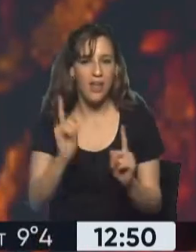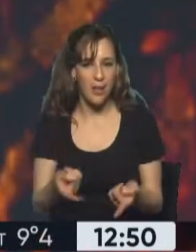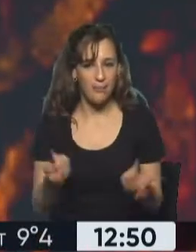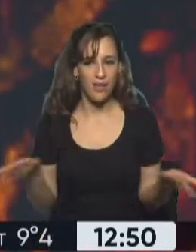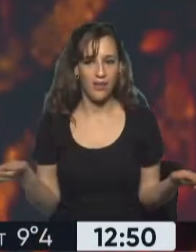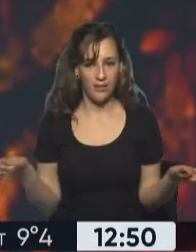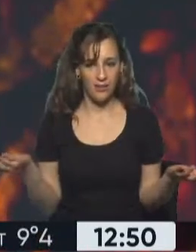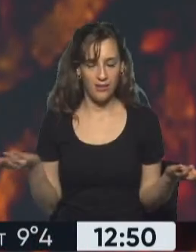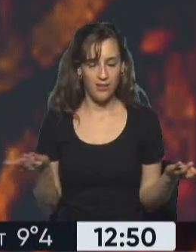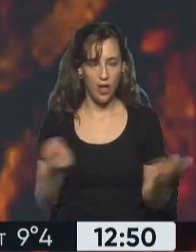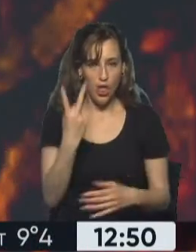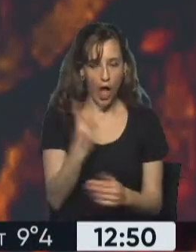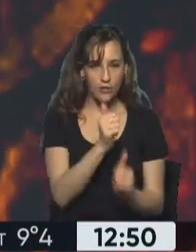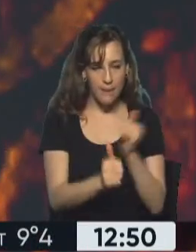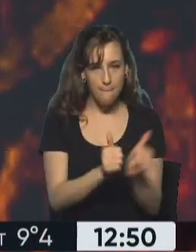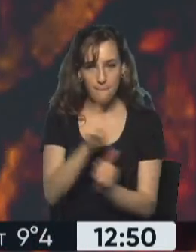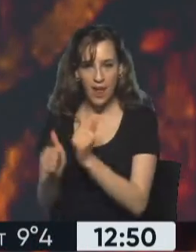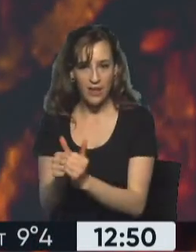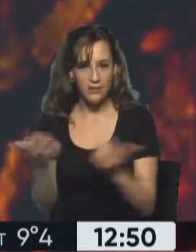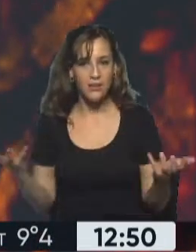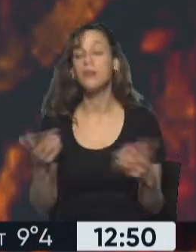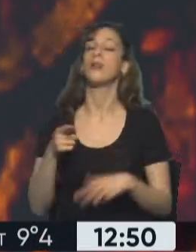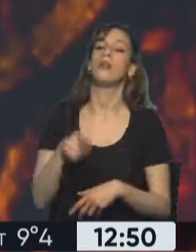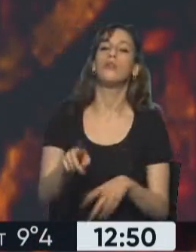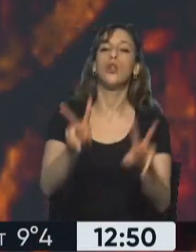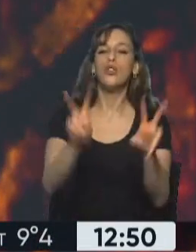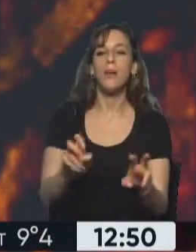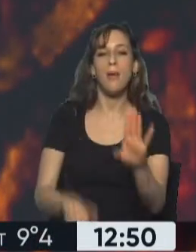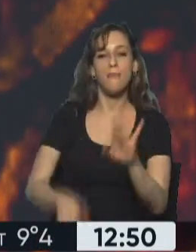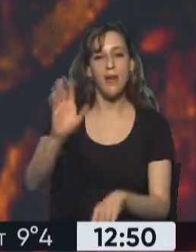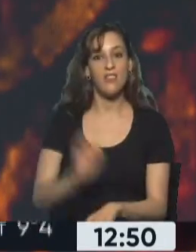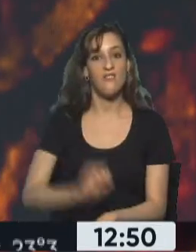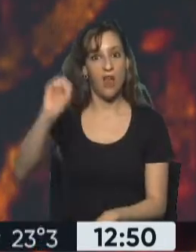puntualizar en esta columna este problema que tiene que ver con la inflación y la seguimos el próximo jueves.